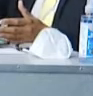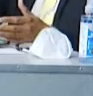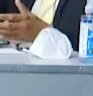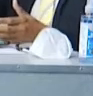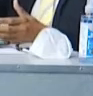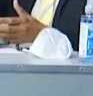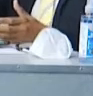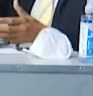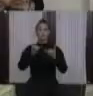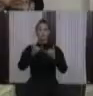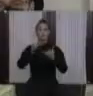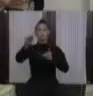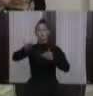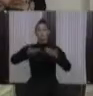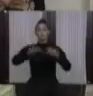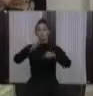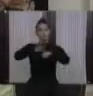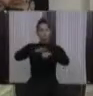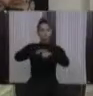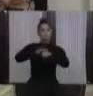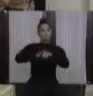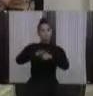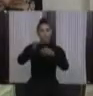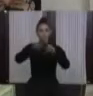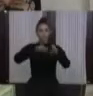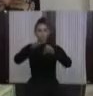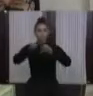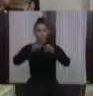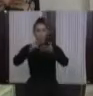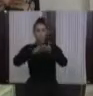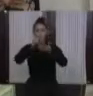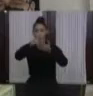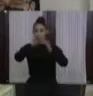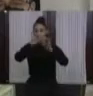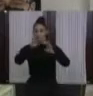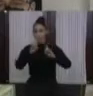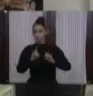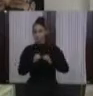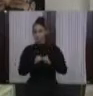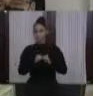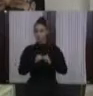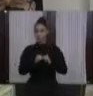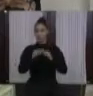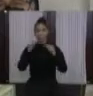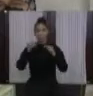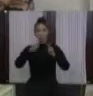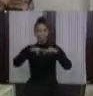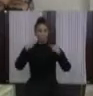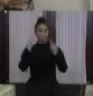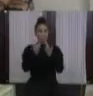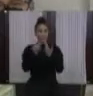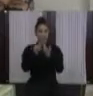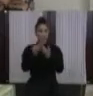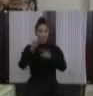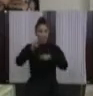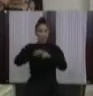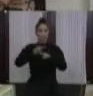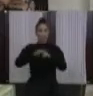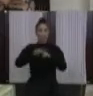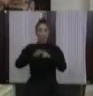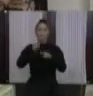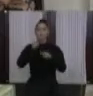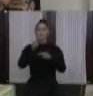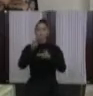y posteriormente a padres y alumnos y a la vez alumnos yo la verdad